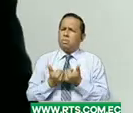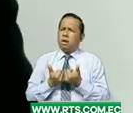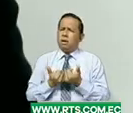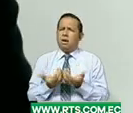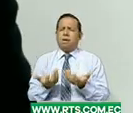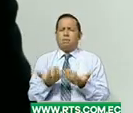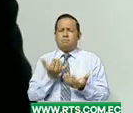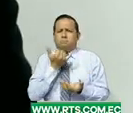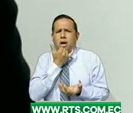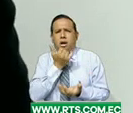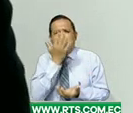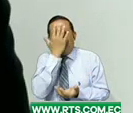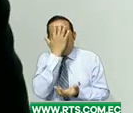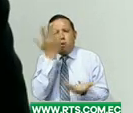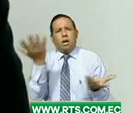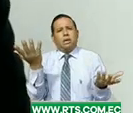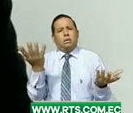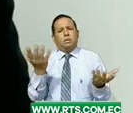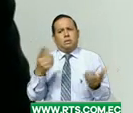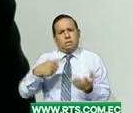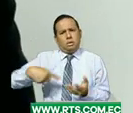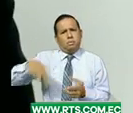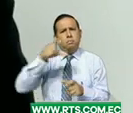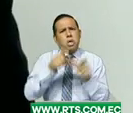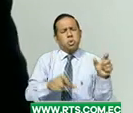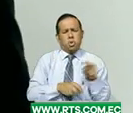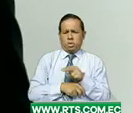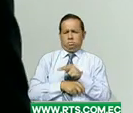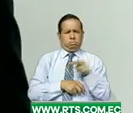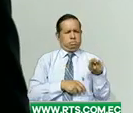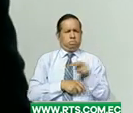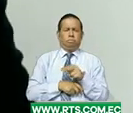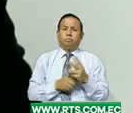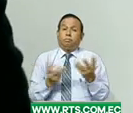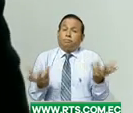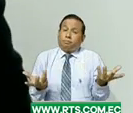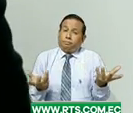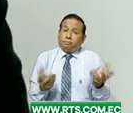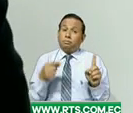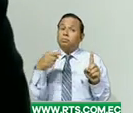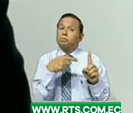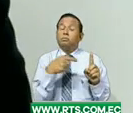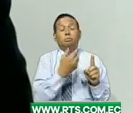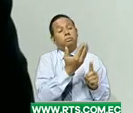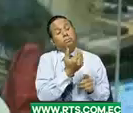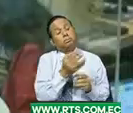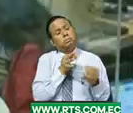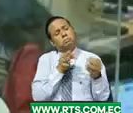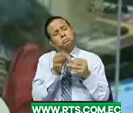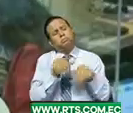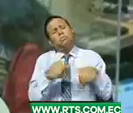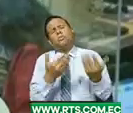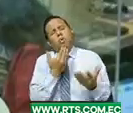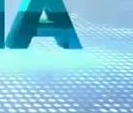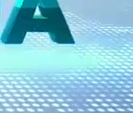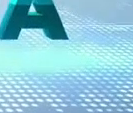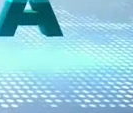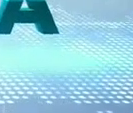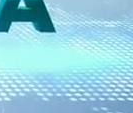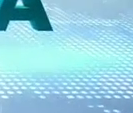esto definitivamente no le hace bien a la Asamblea. La asambleísta Cerda tendrá que explicar a qué se refiere con lo que dijo.